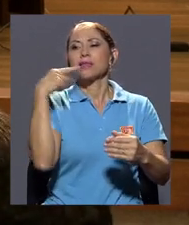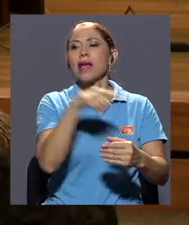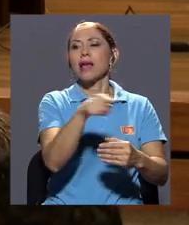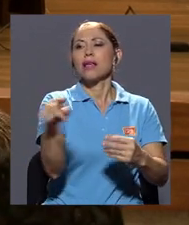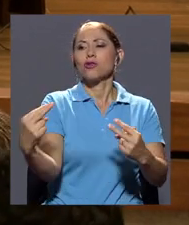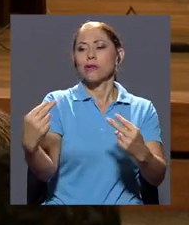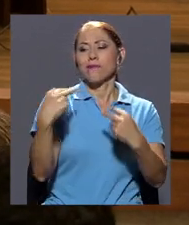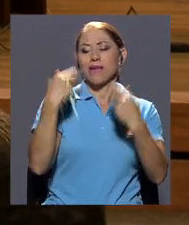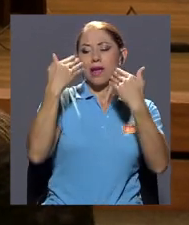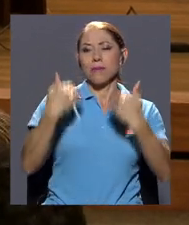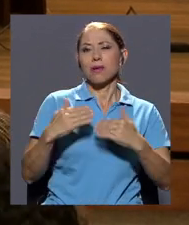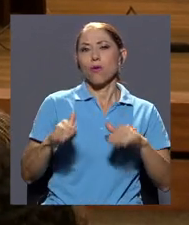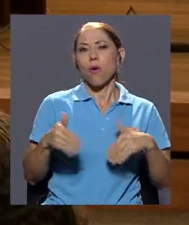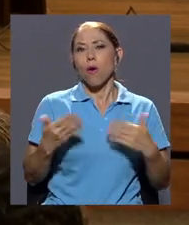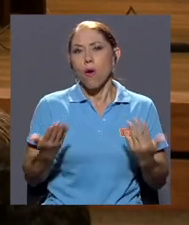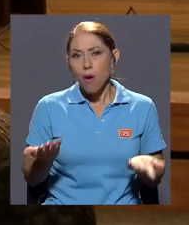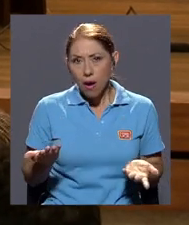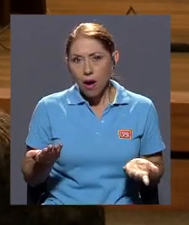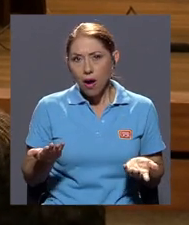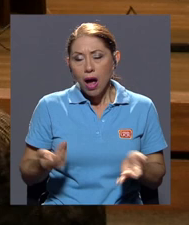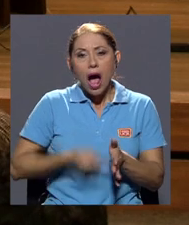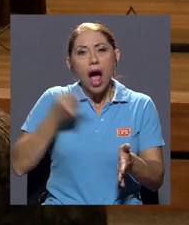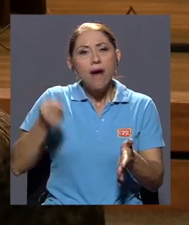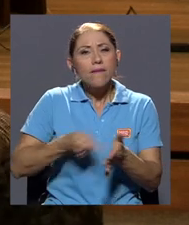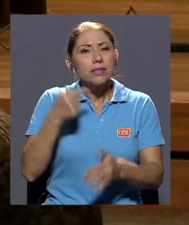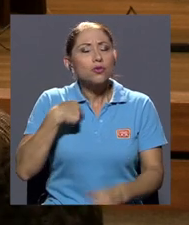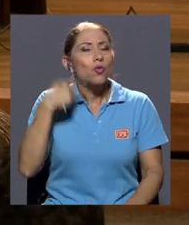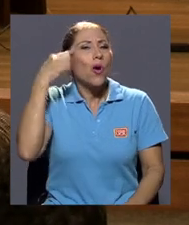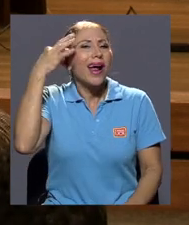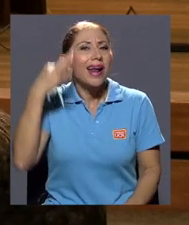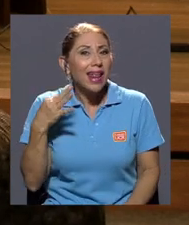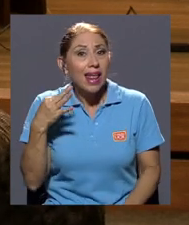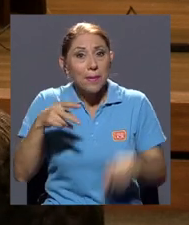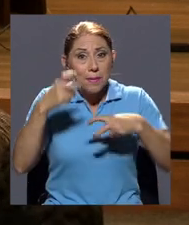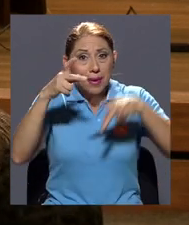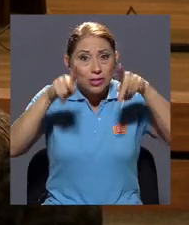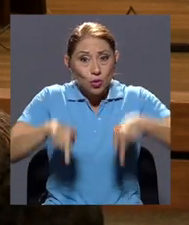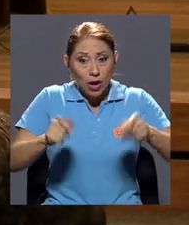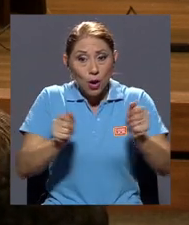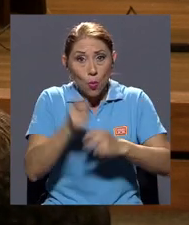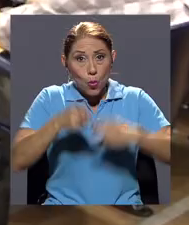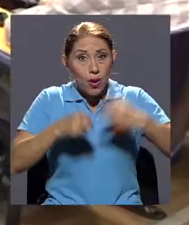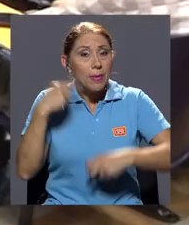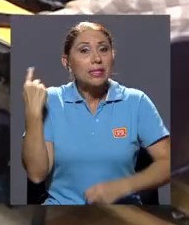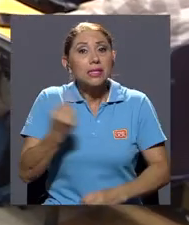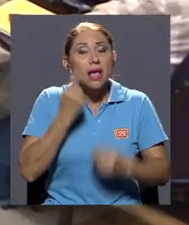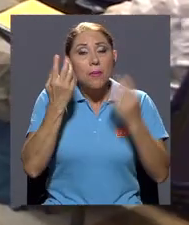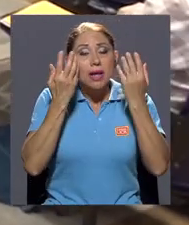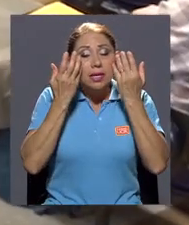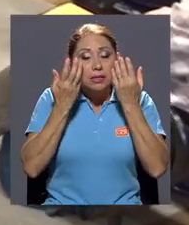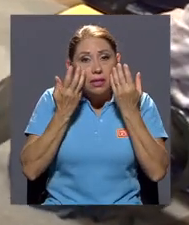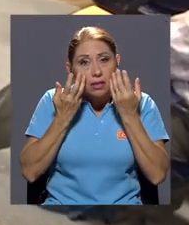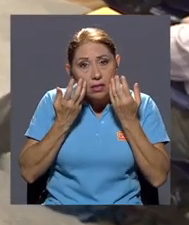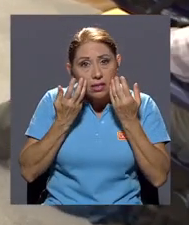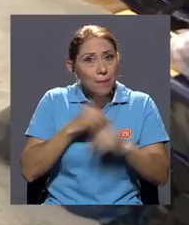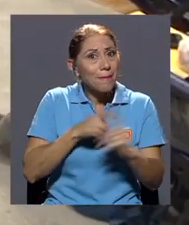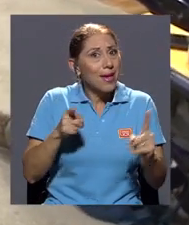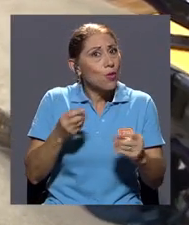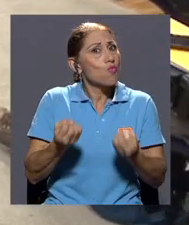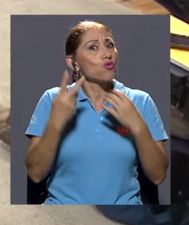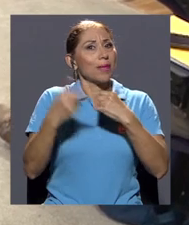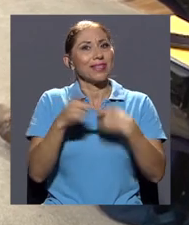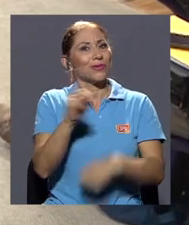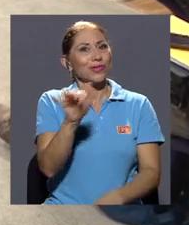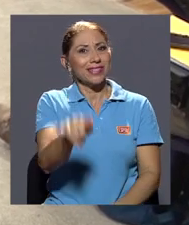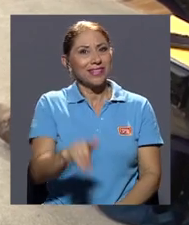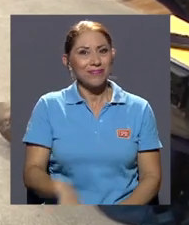uno, existe la idea de que la persona con un problema de esto siempre está triste. Y muchas veces no es así. Este